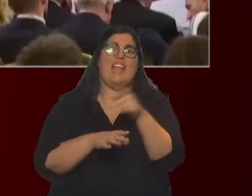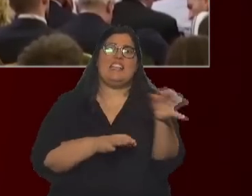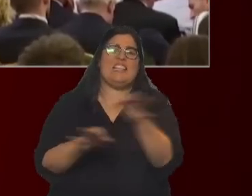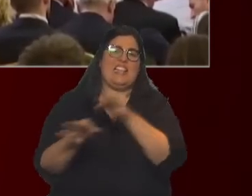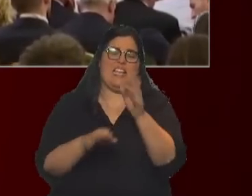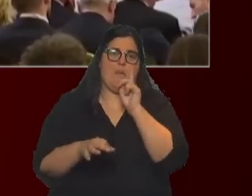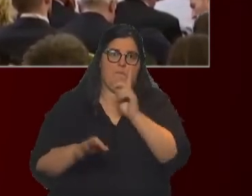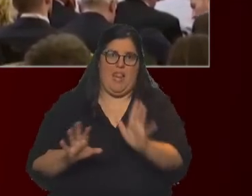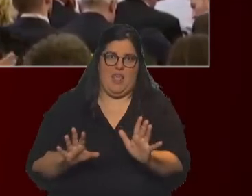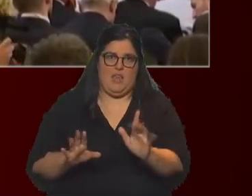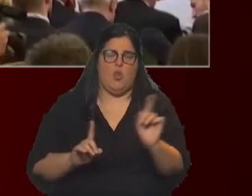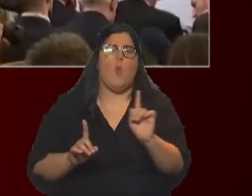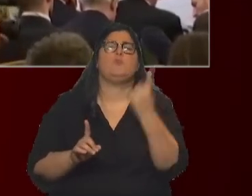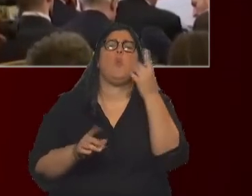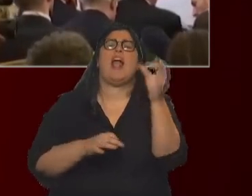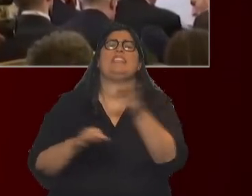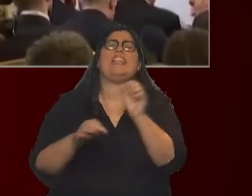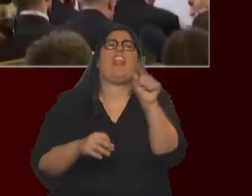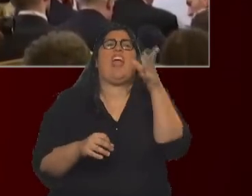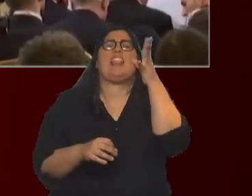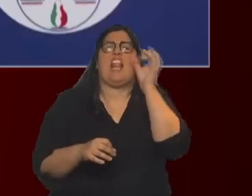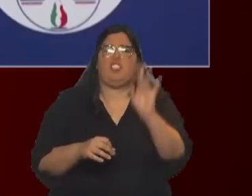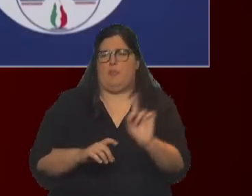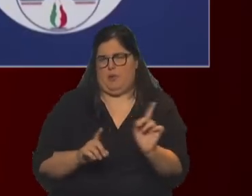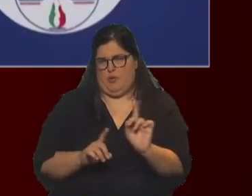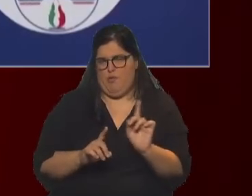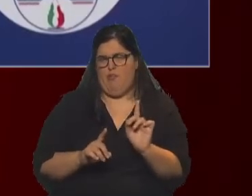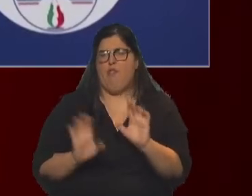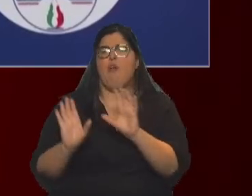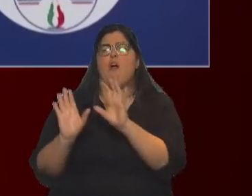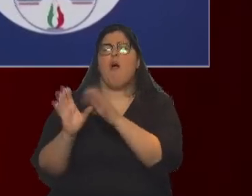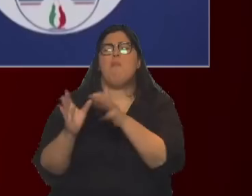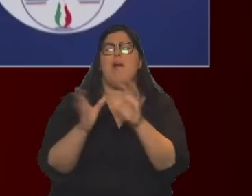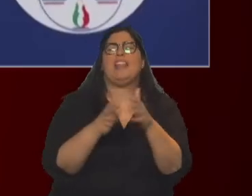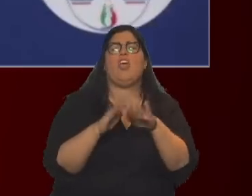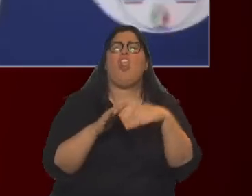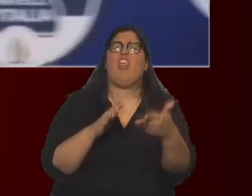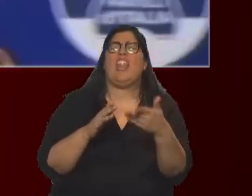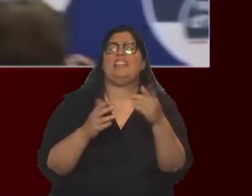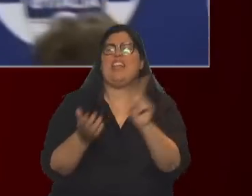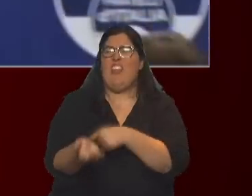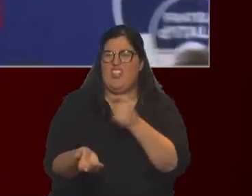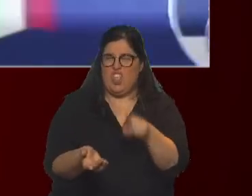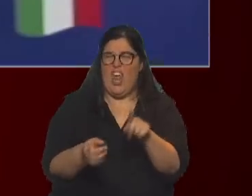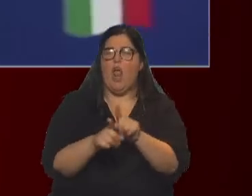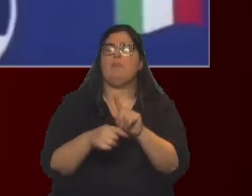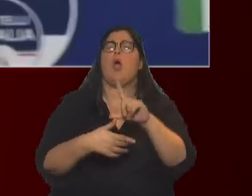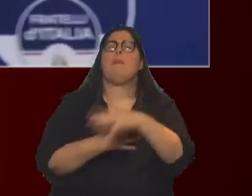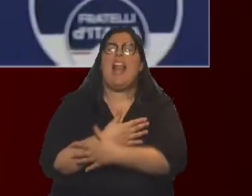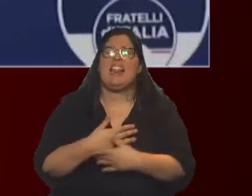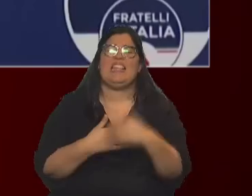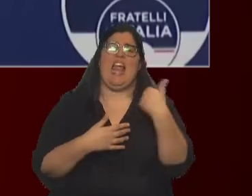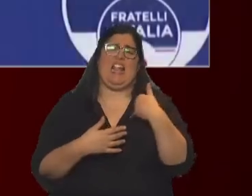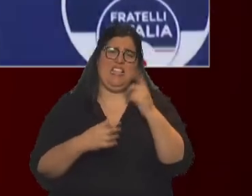digo, no es una estrategia exclusiva de Italia, como los partidos de la derecha tradicional, inclusive en América Latina, inclusive en